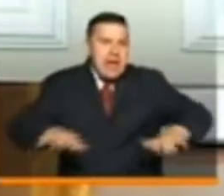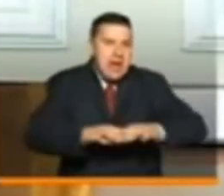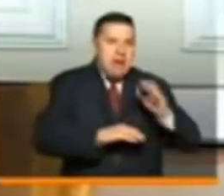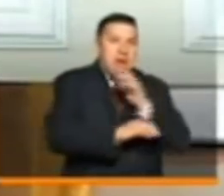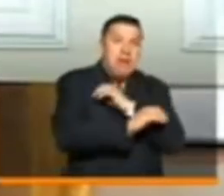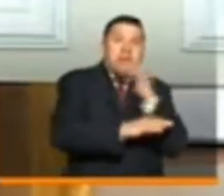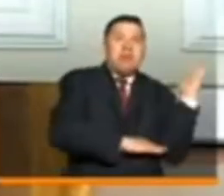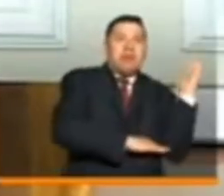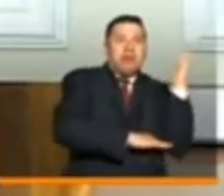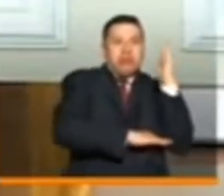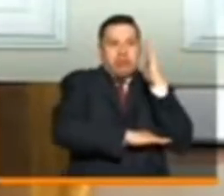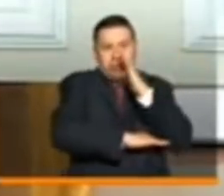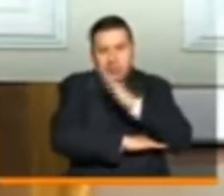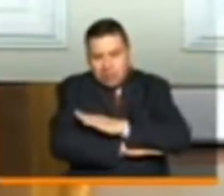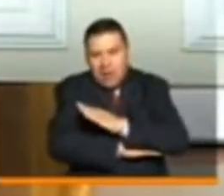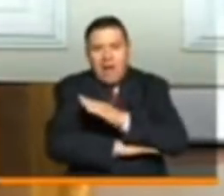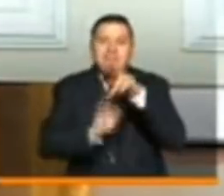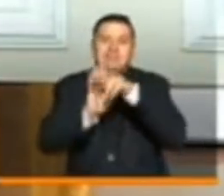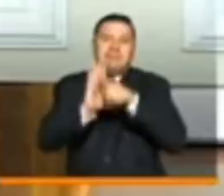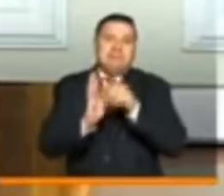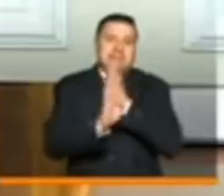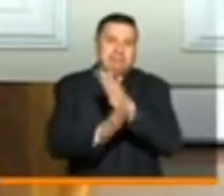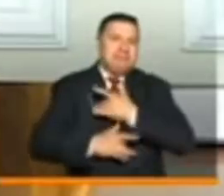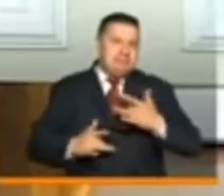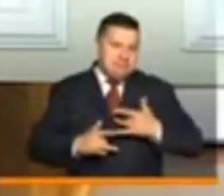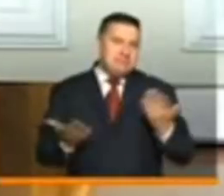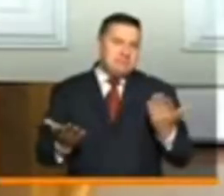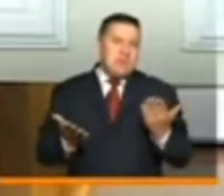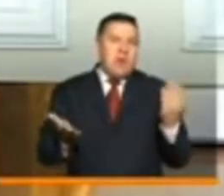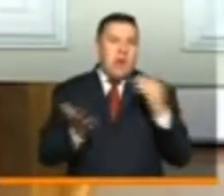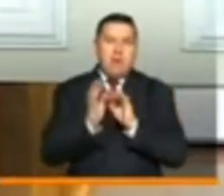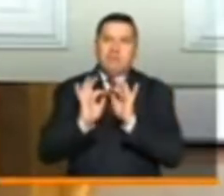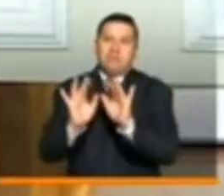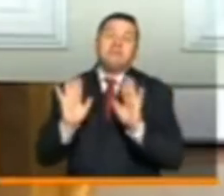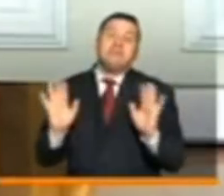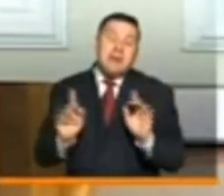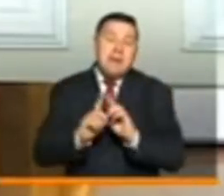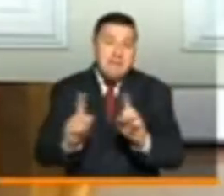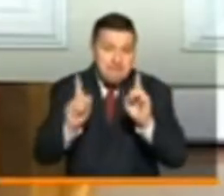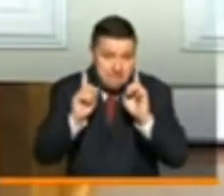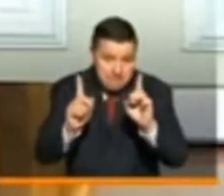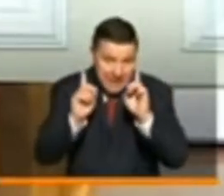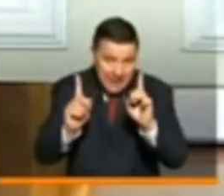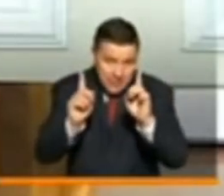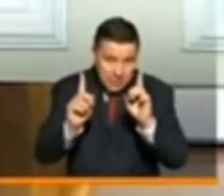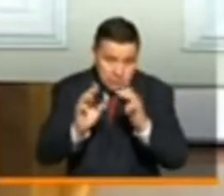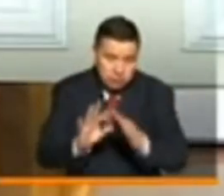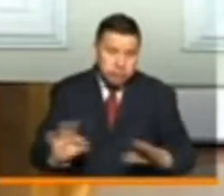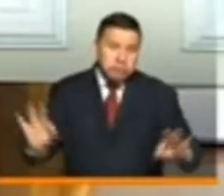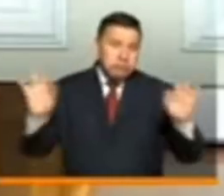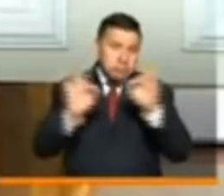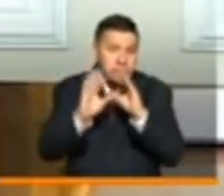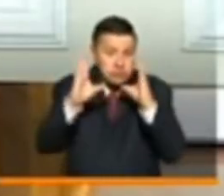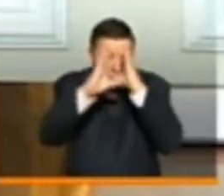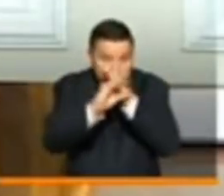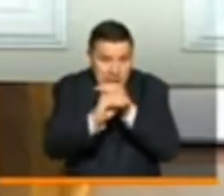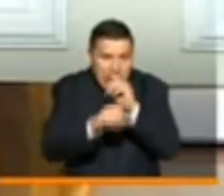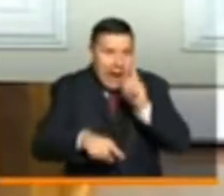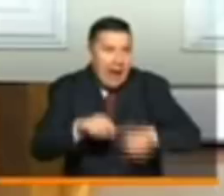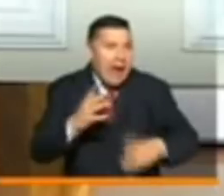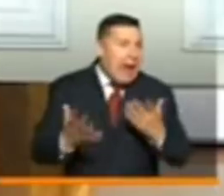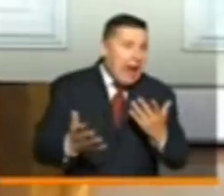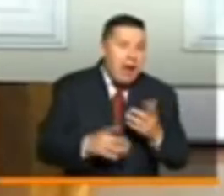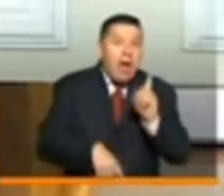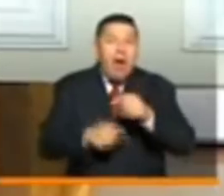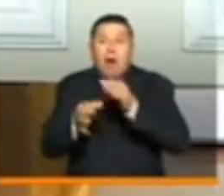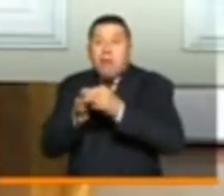siguiendo el distanciamiento los productos con los de bioseguridad la nueva enumeración pero tomar medidas importantes en las noches y